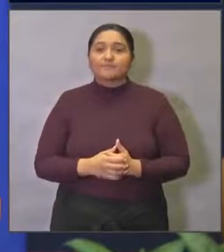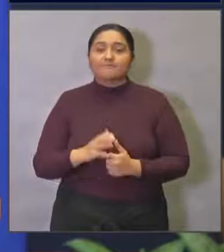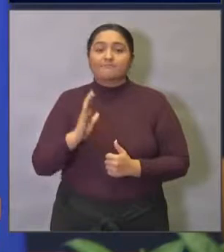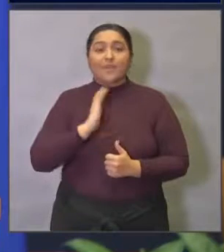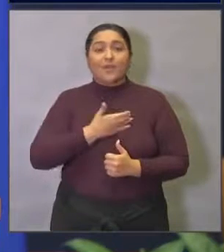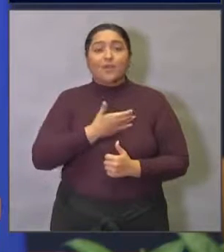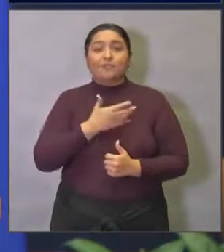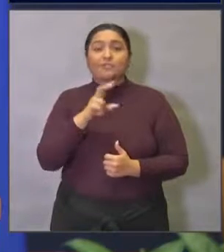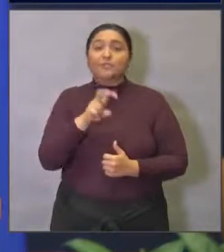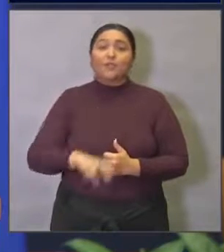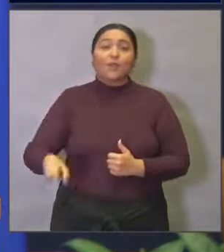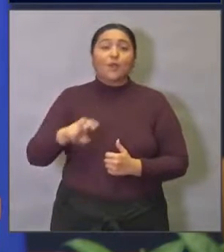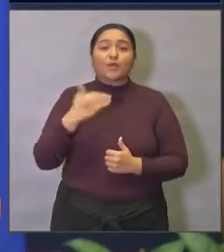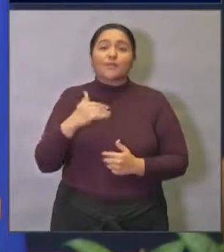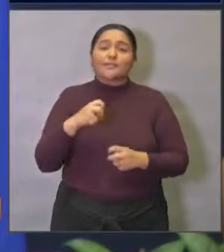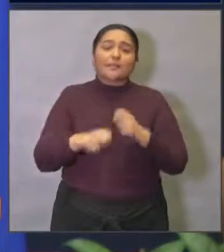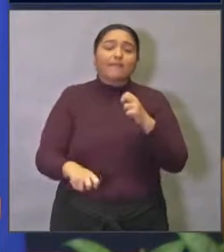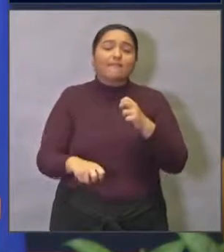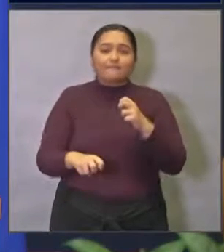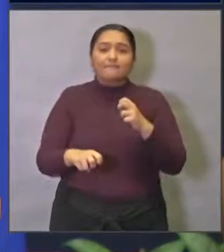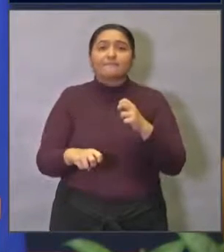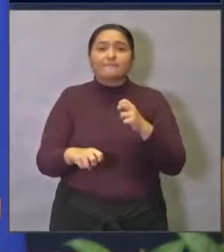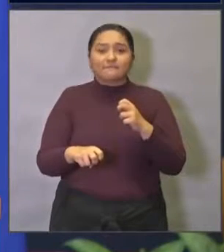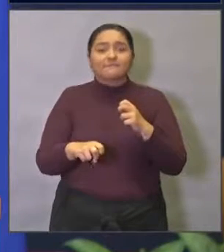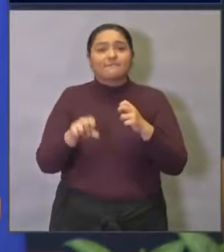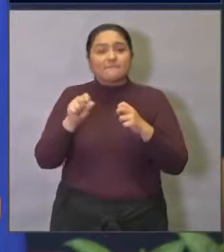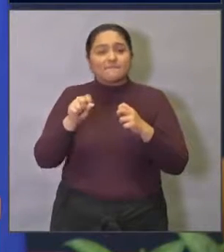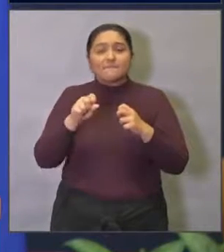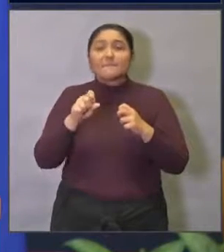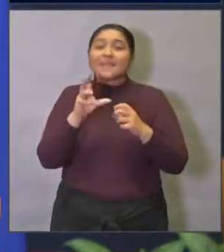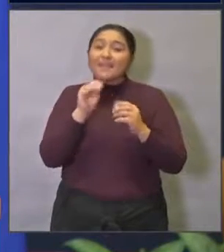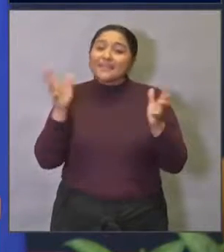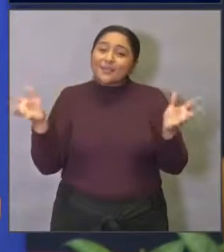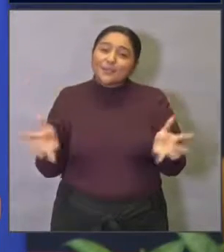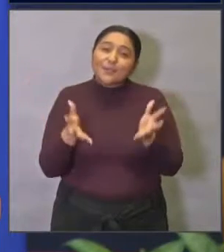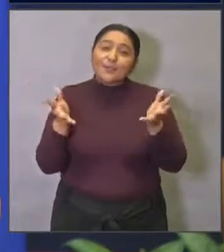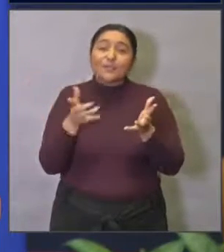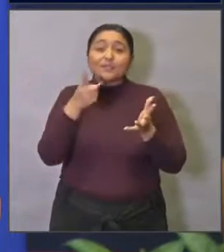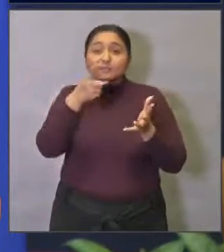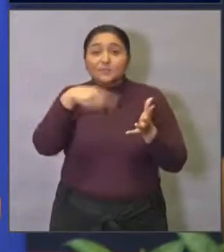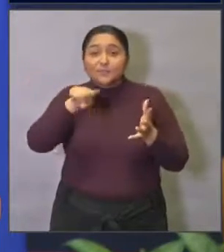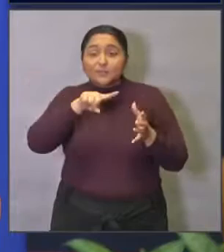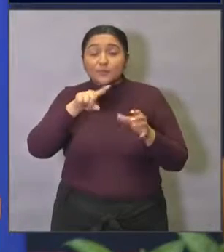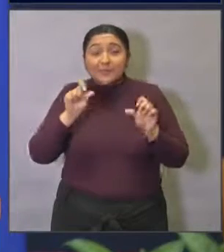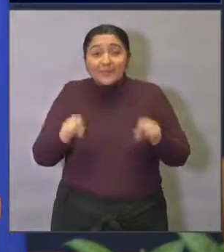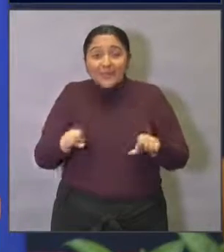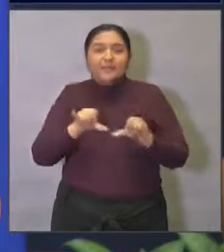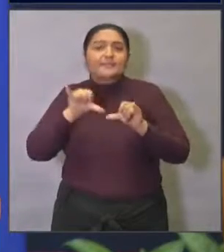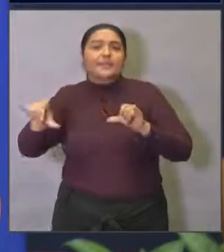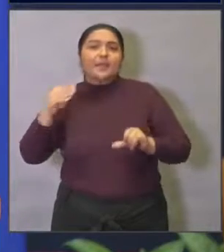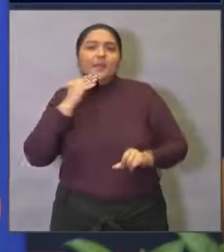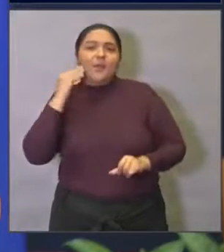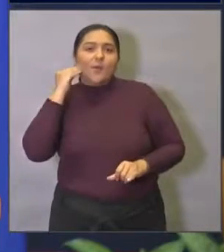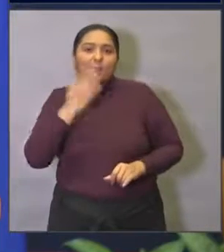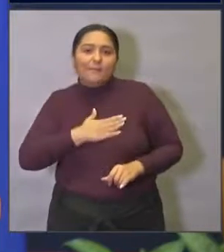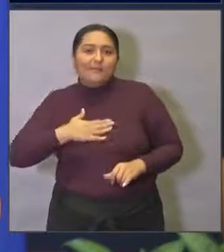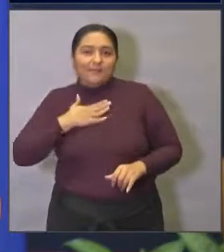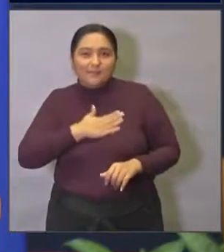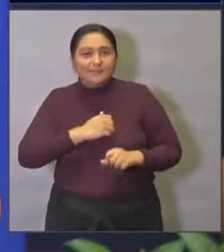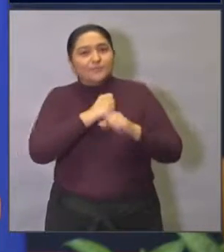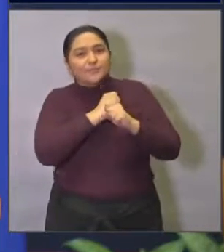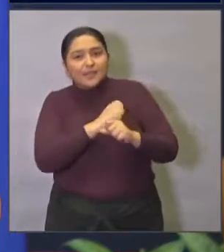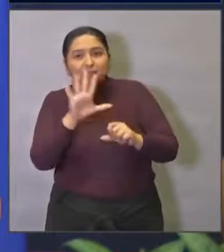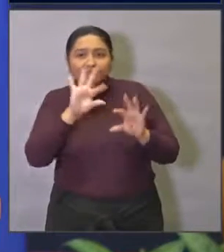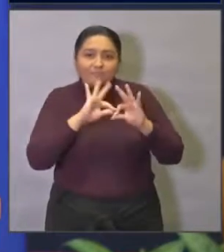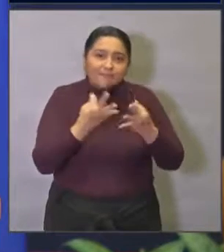frente a nosotros y animamos a todos a que se queden en casa tanto sea posible. Protejan a sus familias y amigos